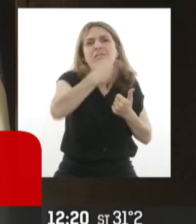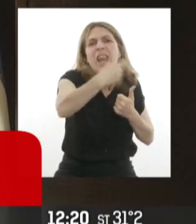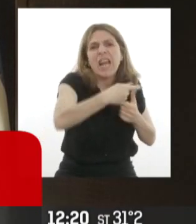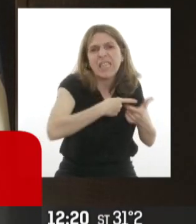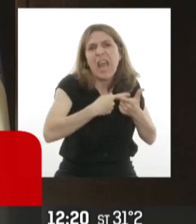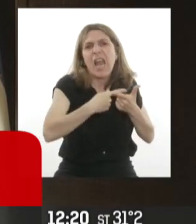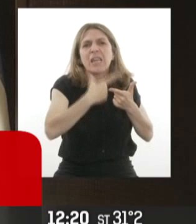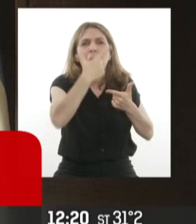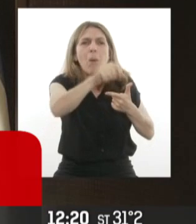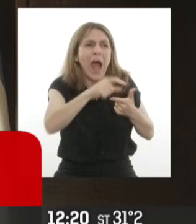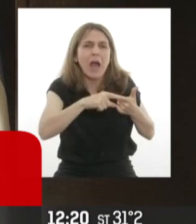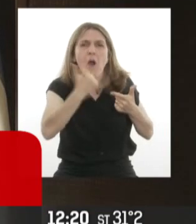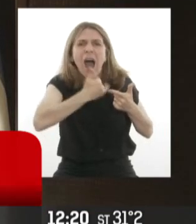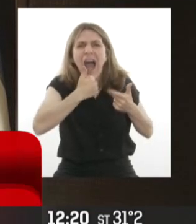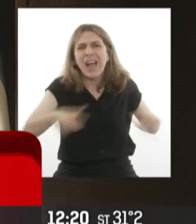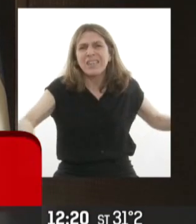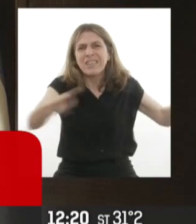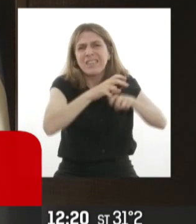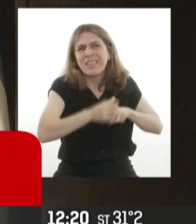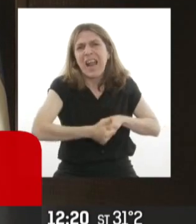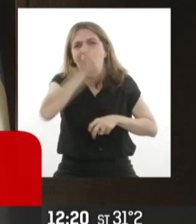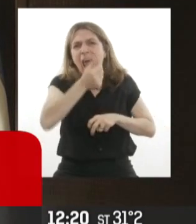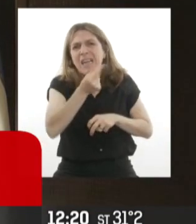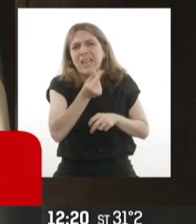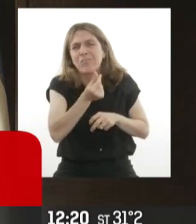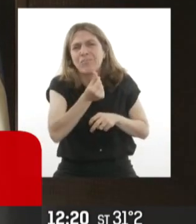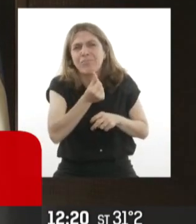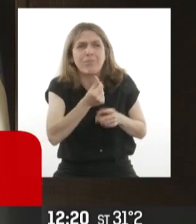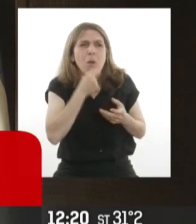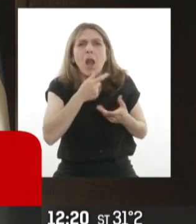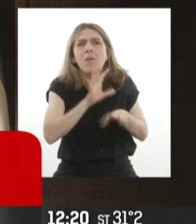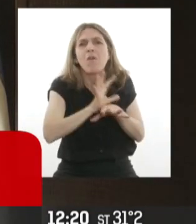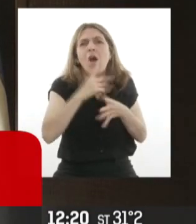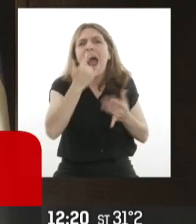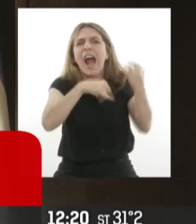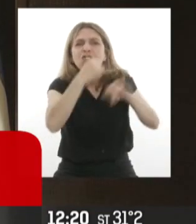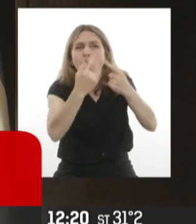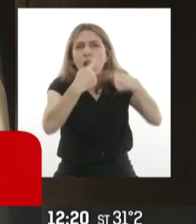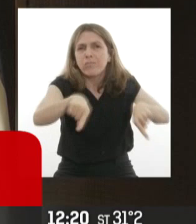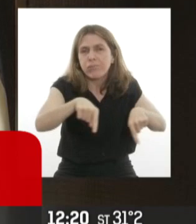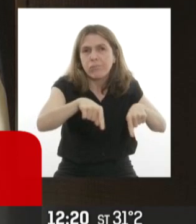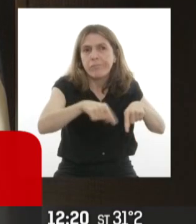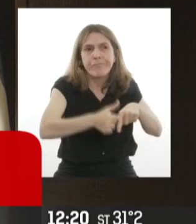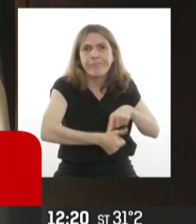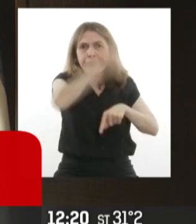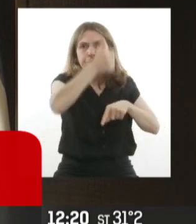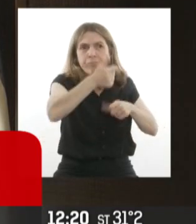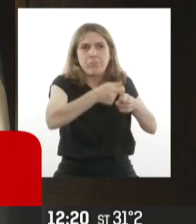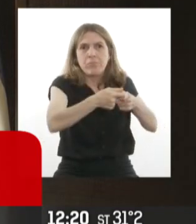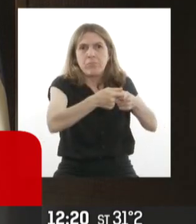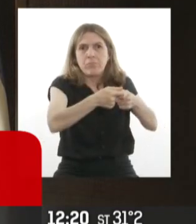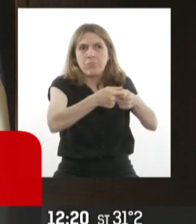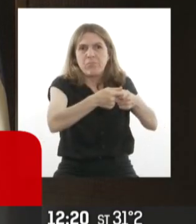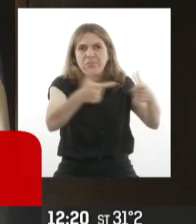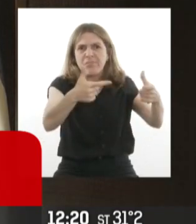minutos, simplemente por apostar a un bono o una acción, la realidad es que hace ricos a muchos,